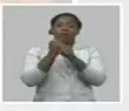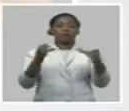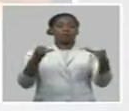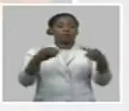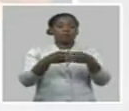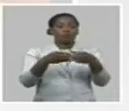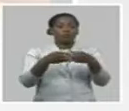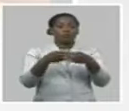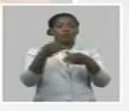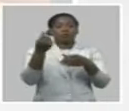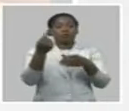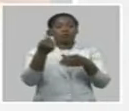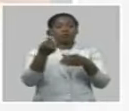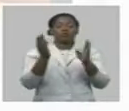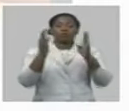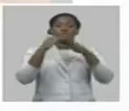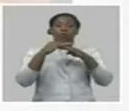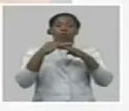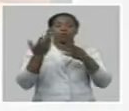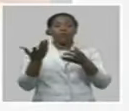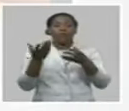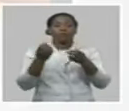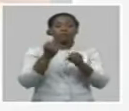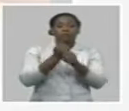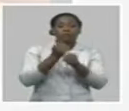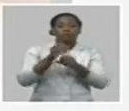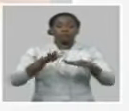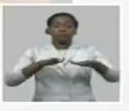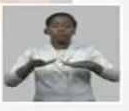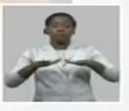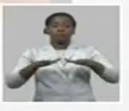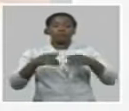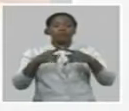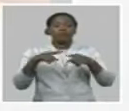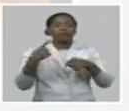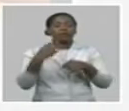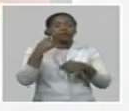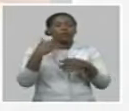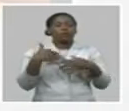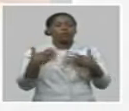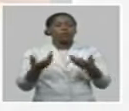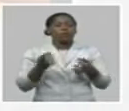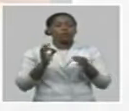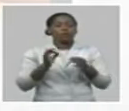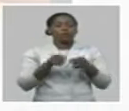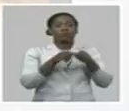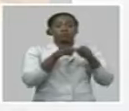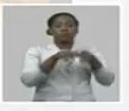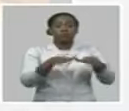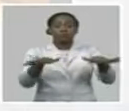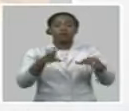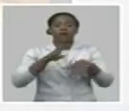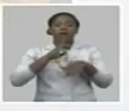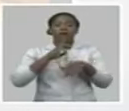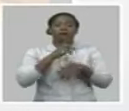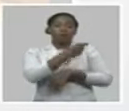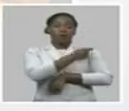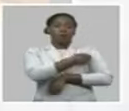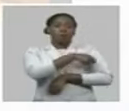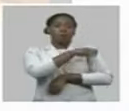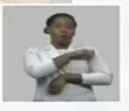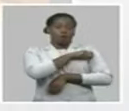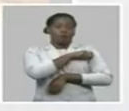no van a tener actividades para ver cómo le suministramos menos agua a los centros de economía y le podemos dar más agua a la población